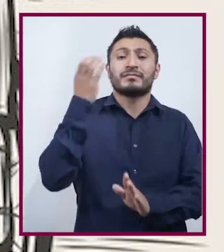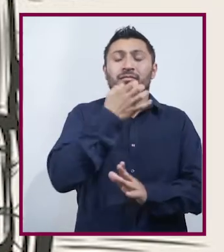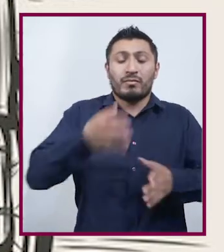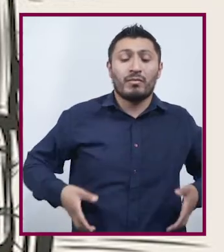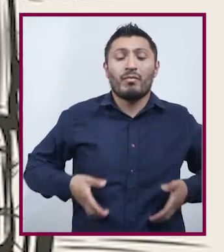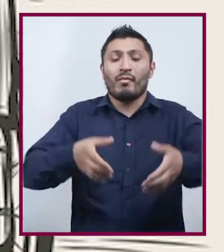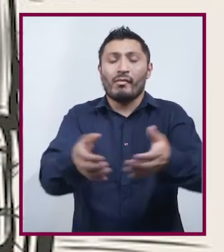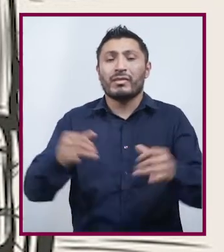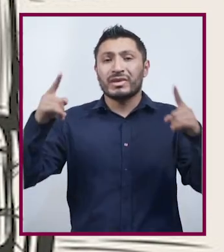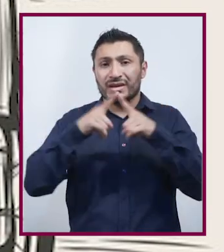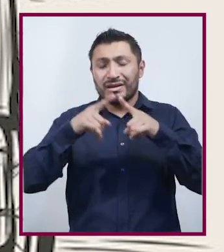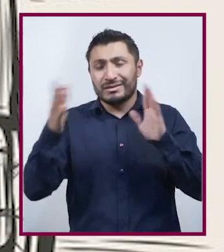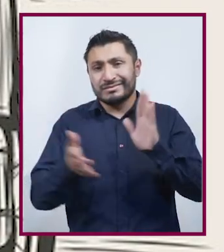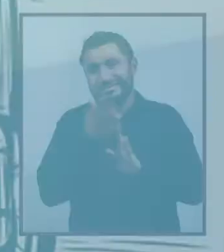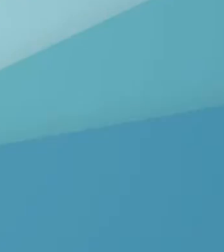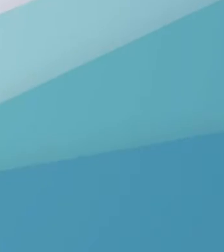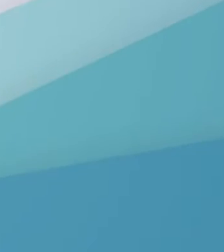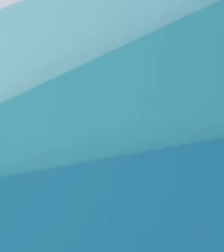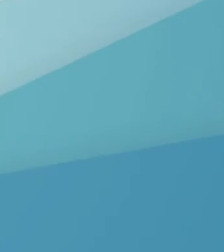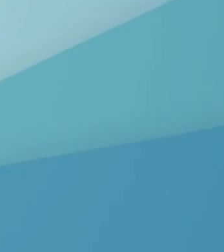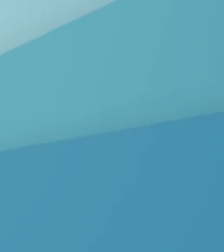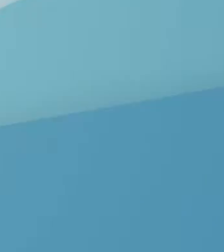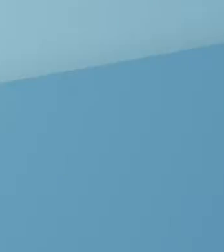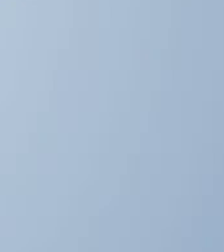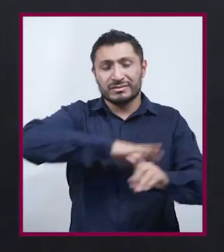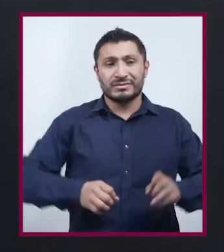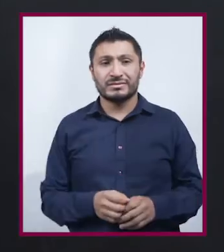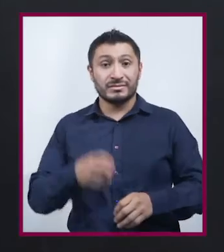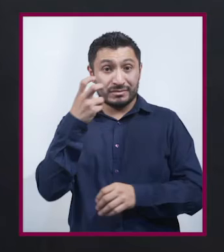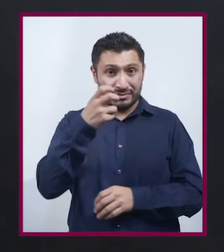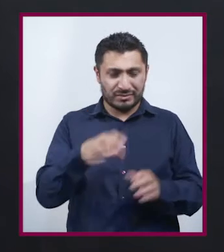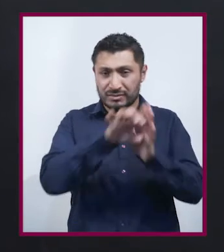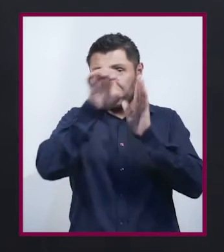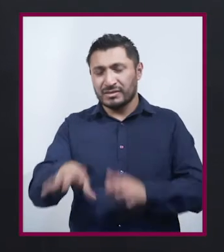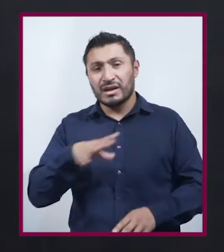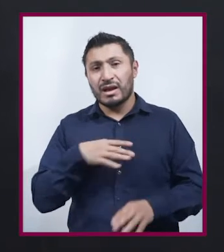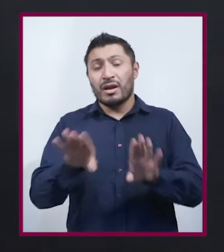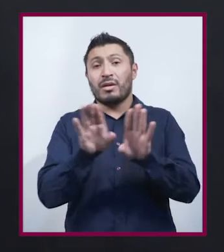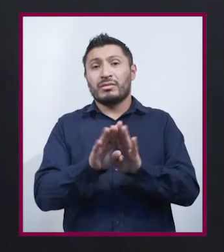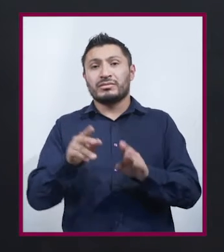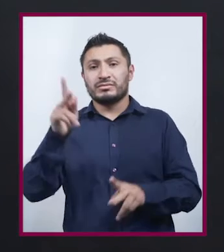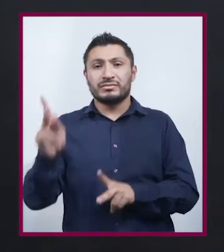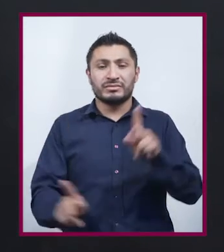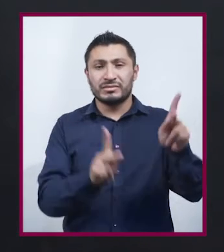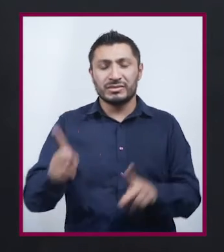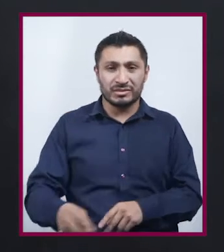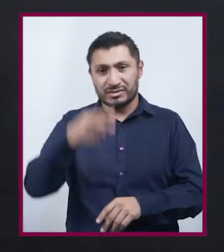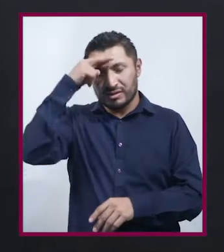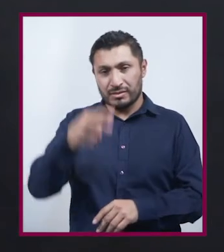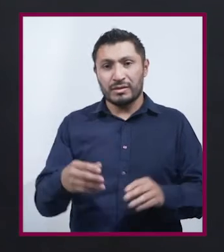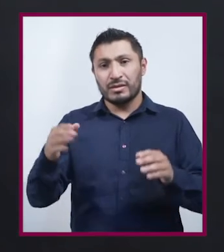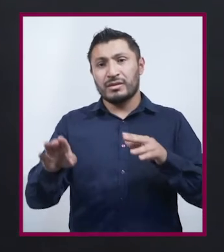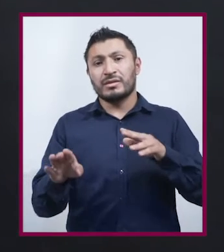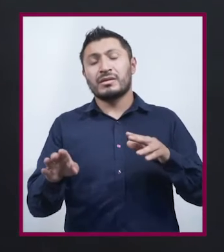e iglesias y se fundaron otros pueblos. Este fenómeno, por ejemplo, causó una disminución de la población del estado